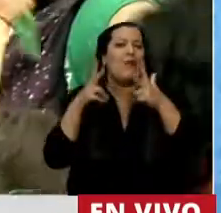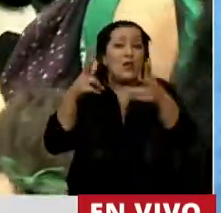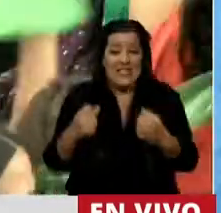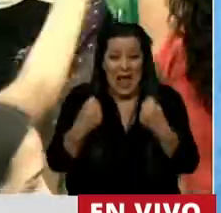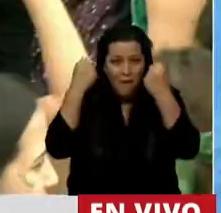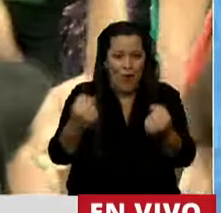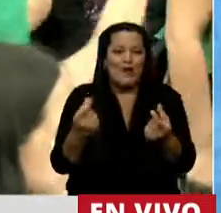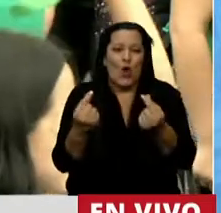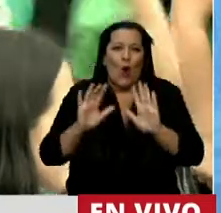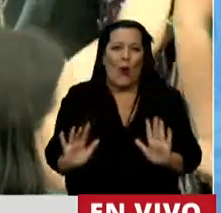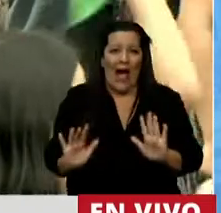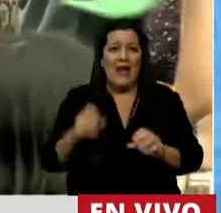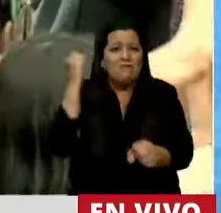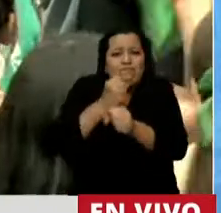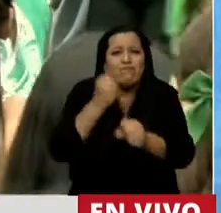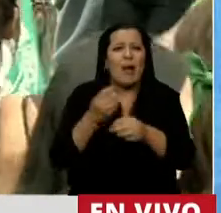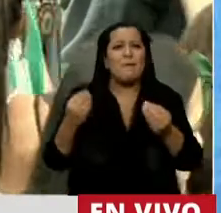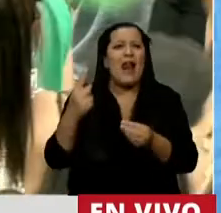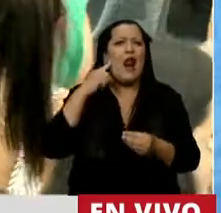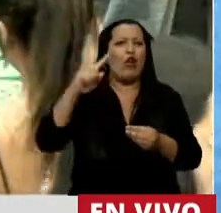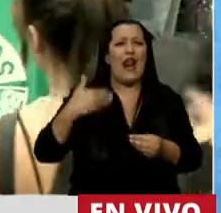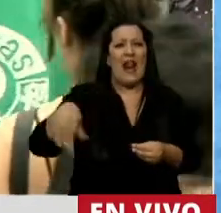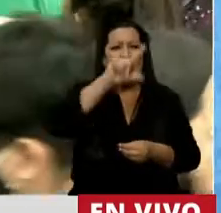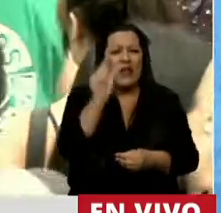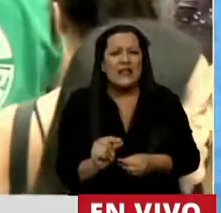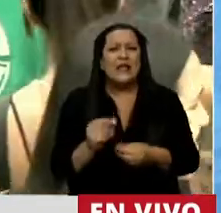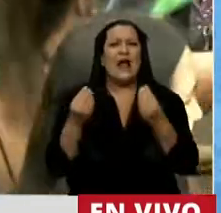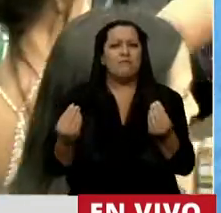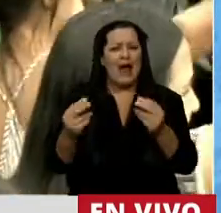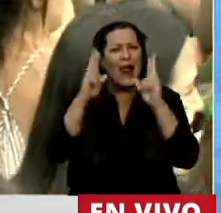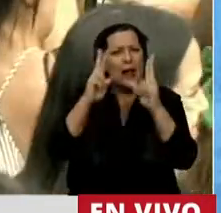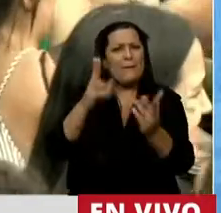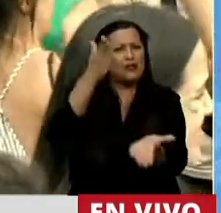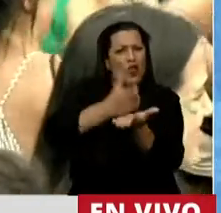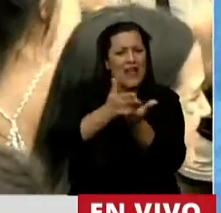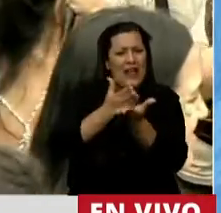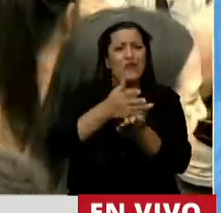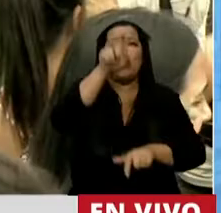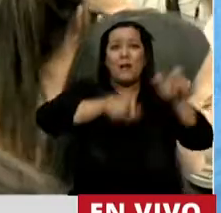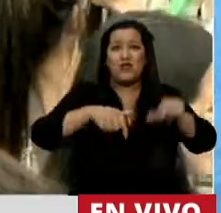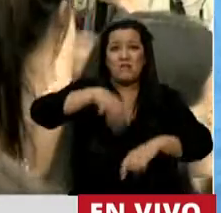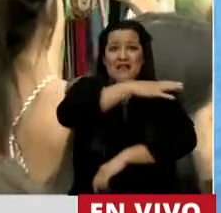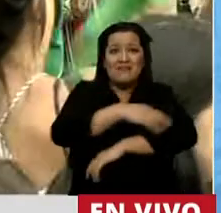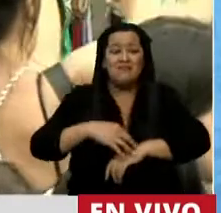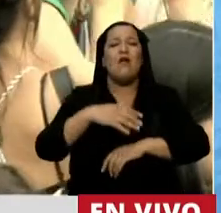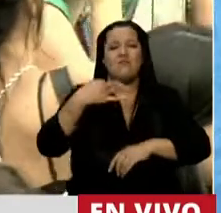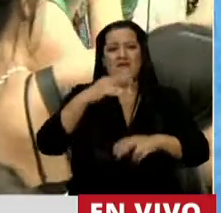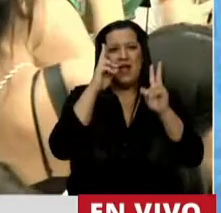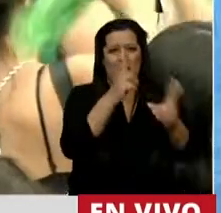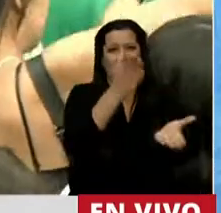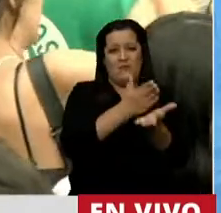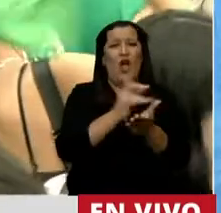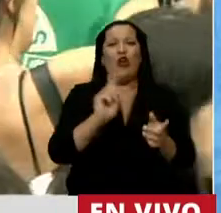que trabajamos para lograr una Argentina, un país donde se respeten los derechos de los más vulnerables y no se